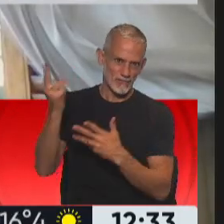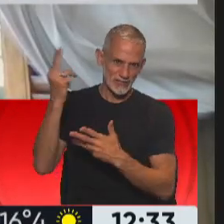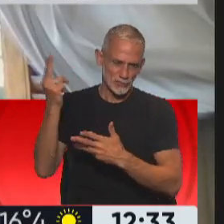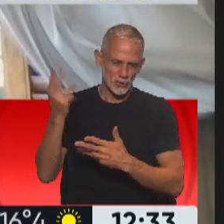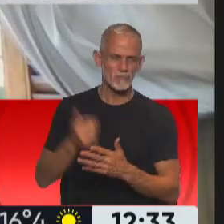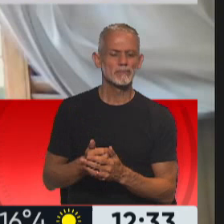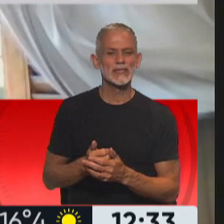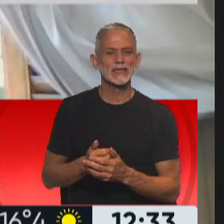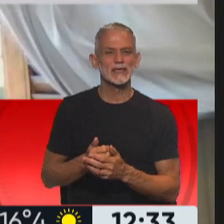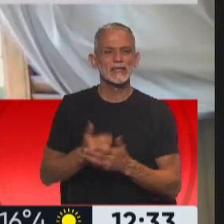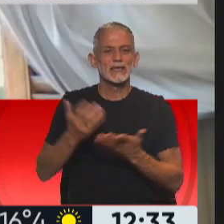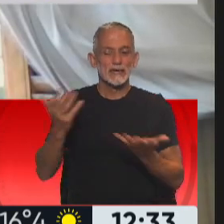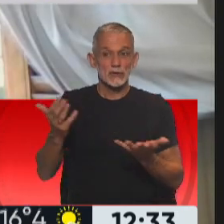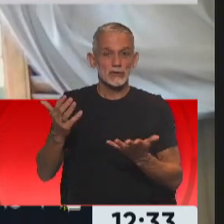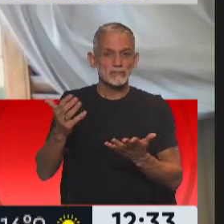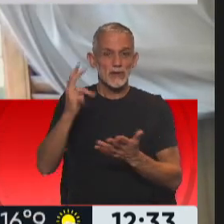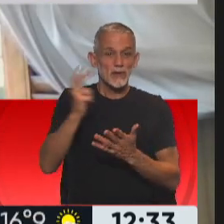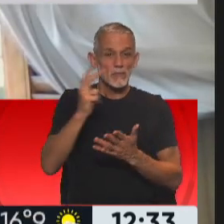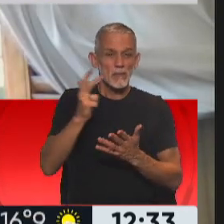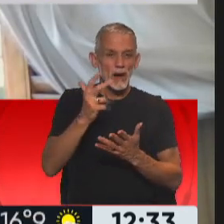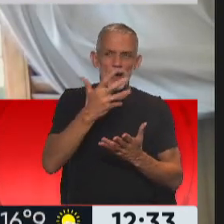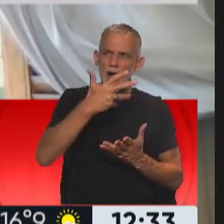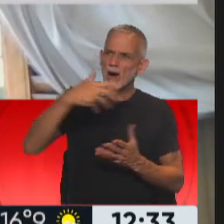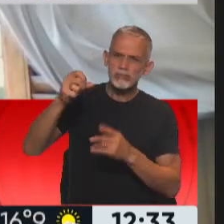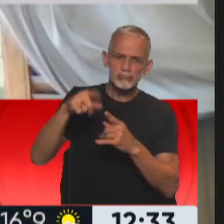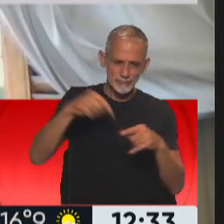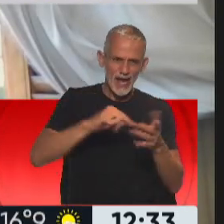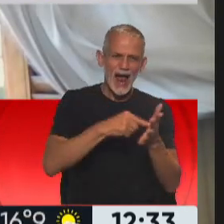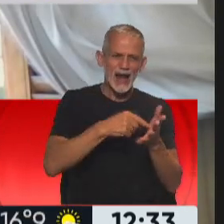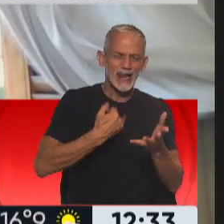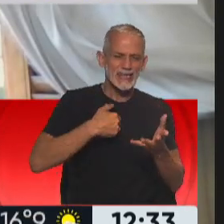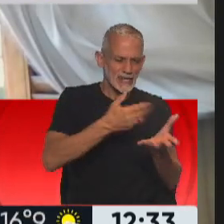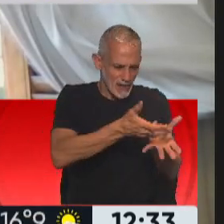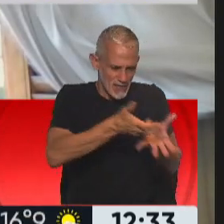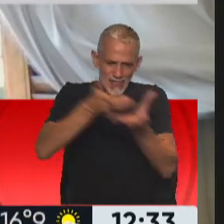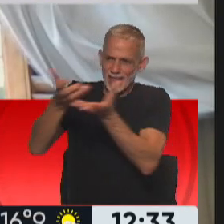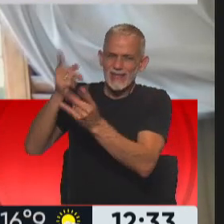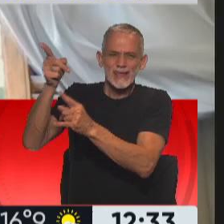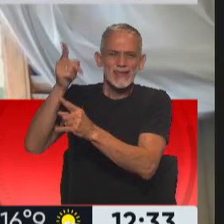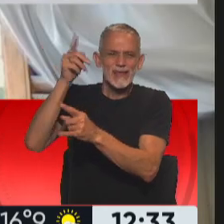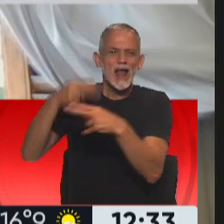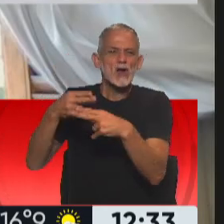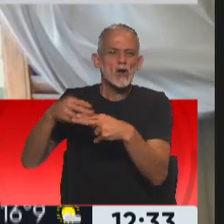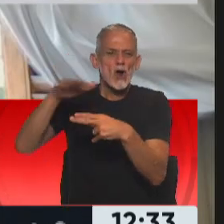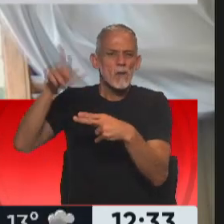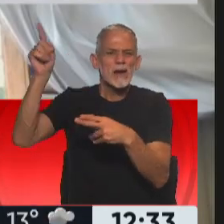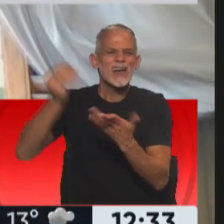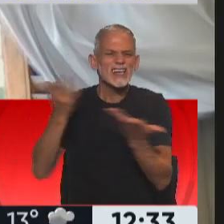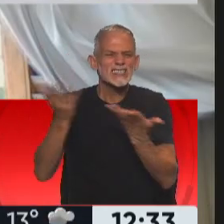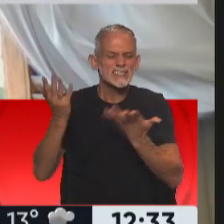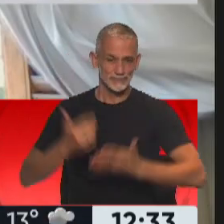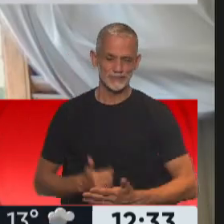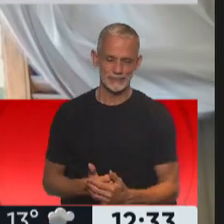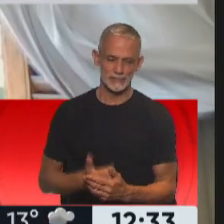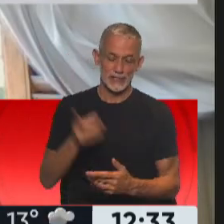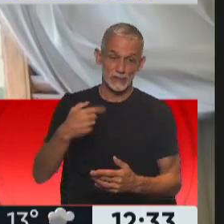¿qué llevó el Papa Francisco de Buenos Aires y de la Argentina a Roma, ¿no?